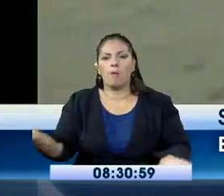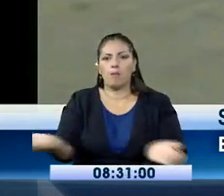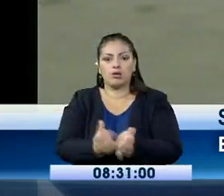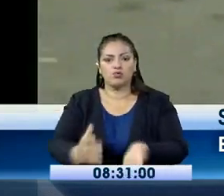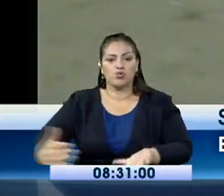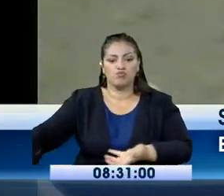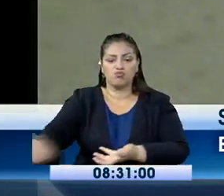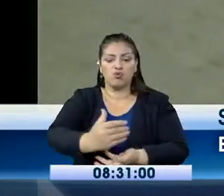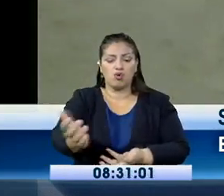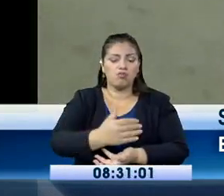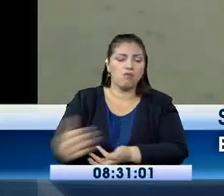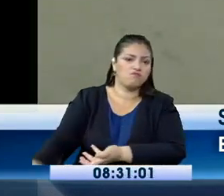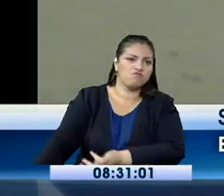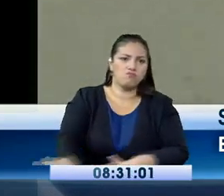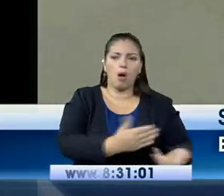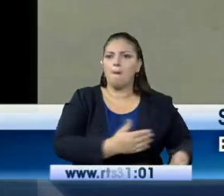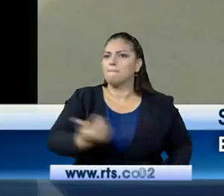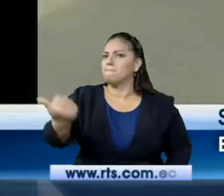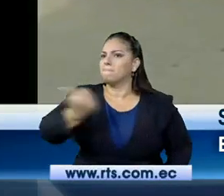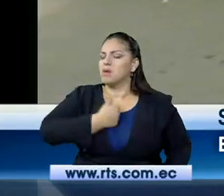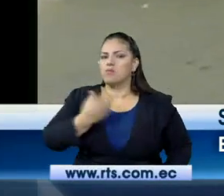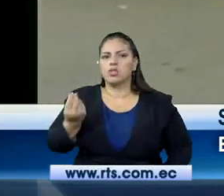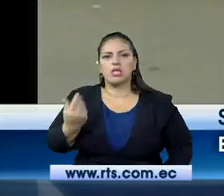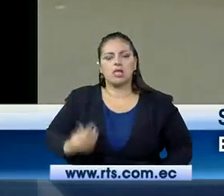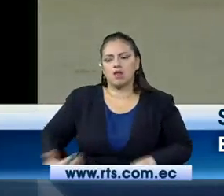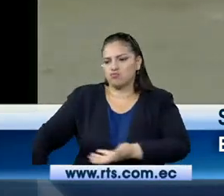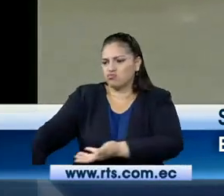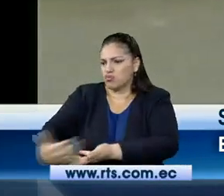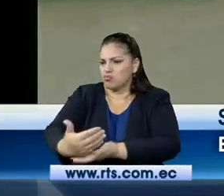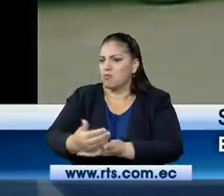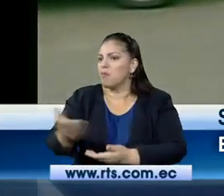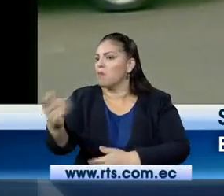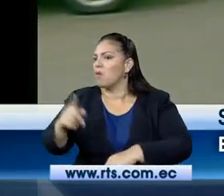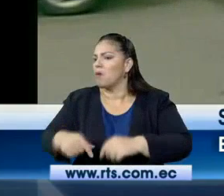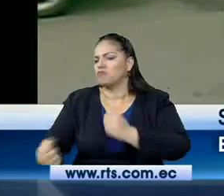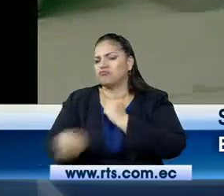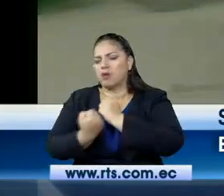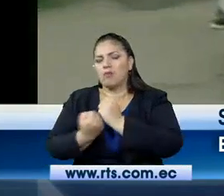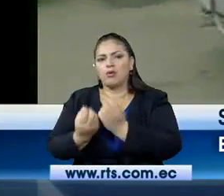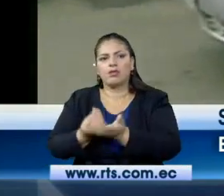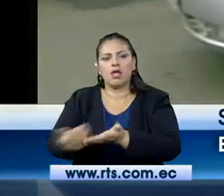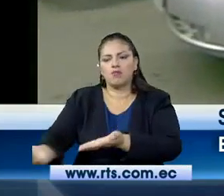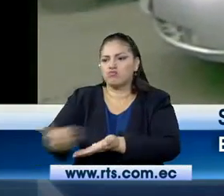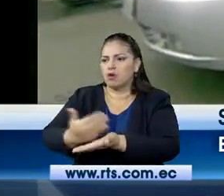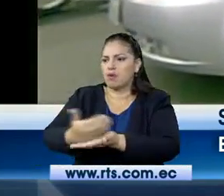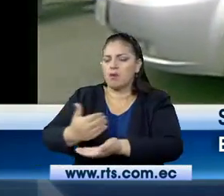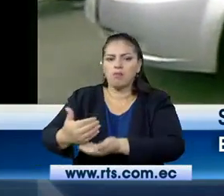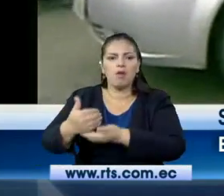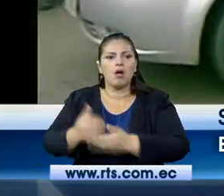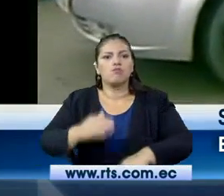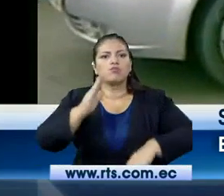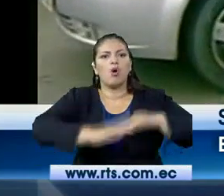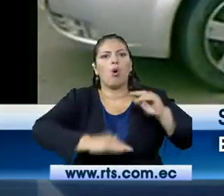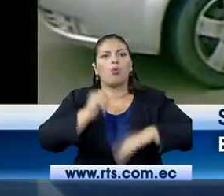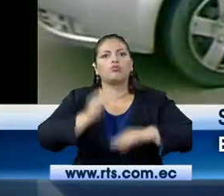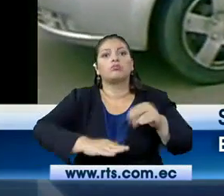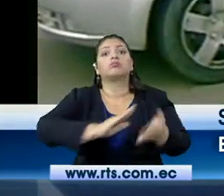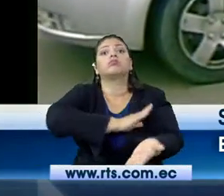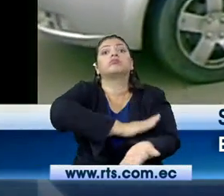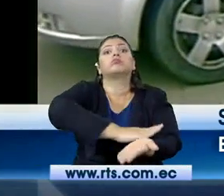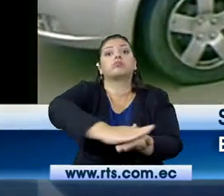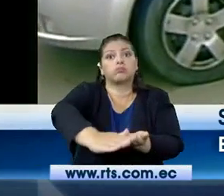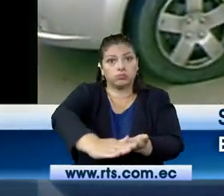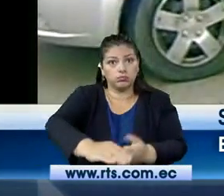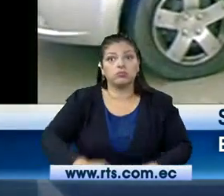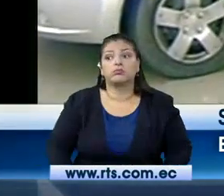decidimos venirnos acá y arreglar bonito y poner nuestros servicios que estamos brindando hasta ahorita aquí en este